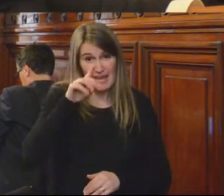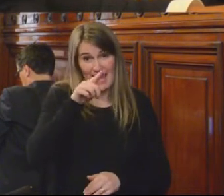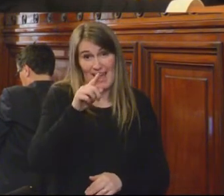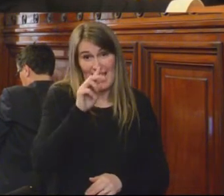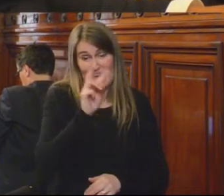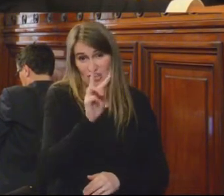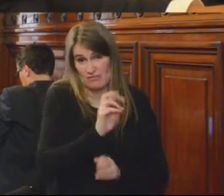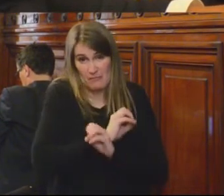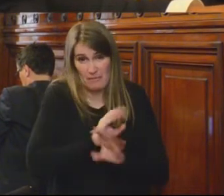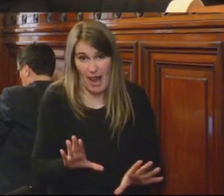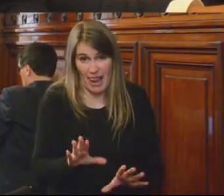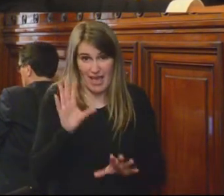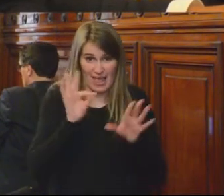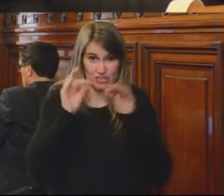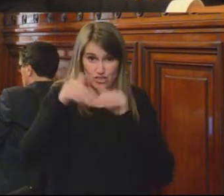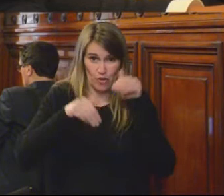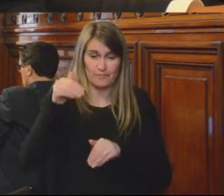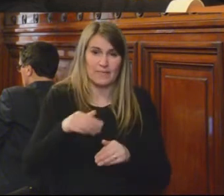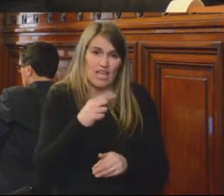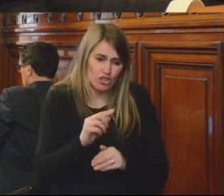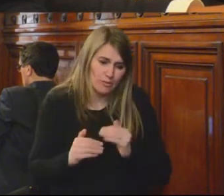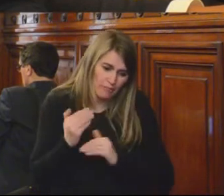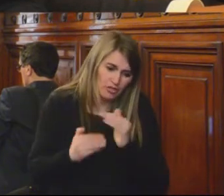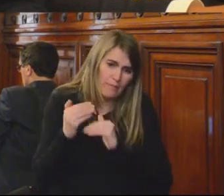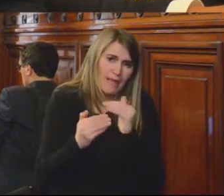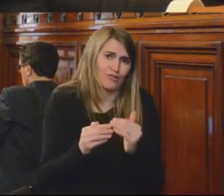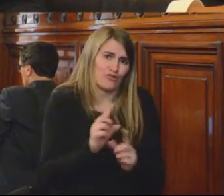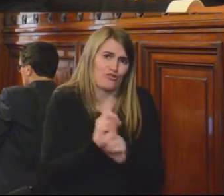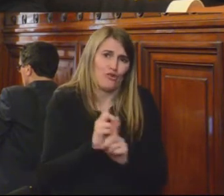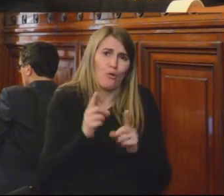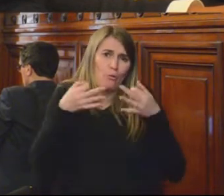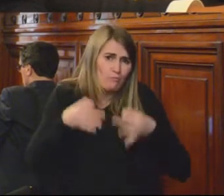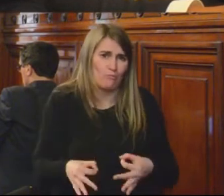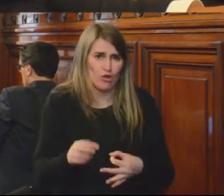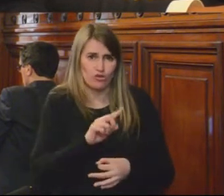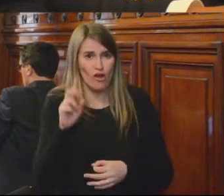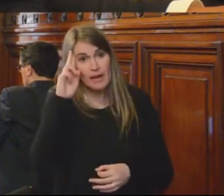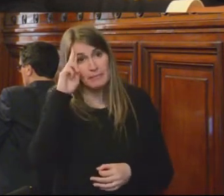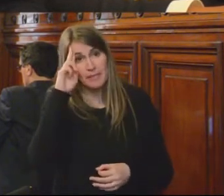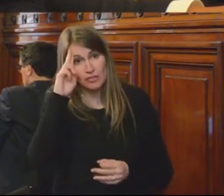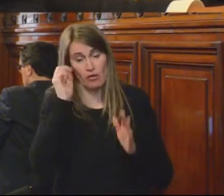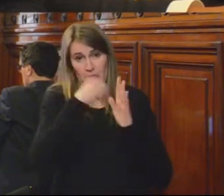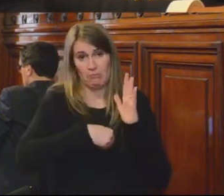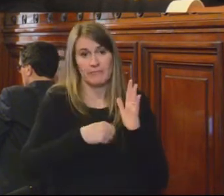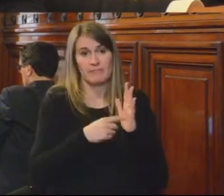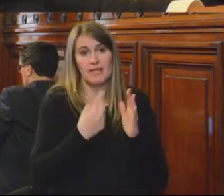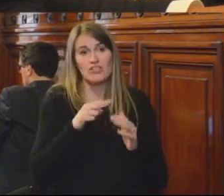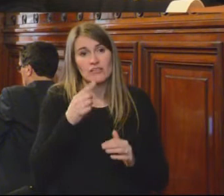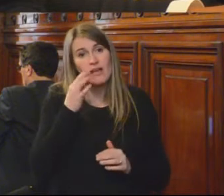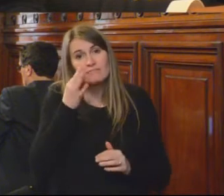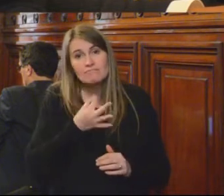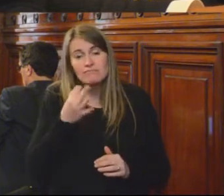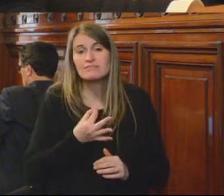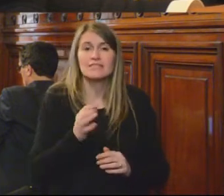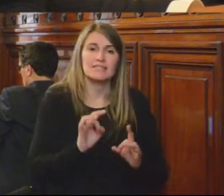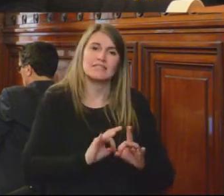Este procedimiento no ha cumplido con lo previamente señalado y tiene como final, cuya finalidad es asegurar la idoneidad, estabilidad e